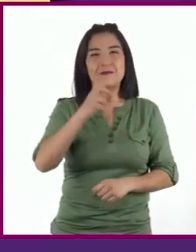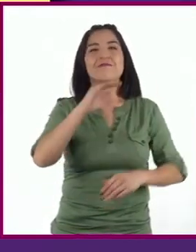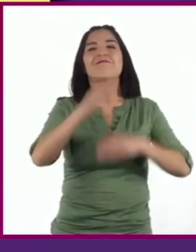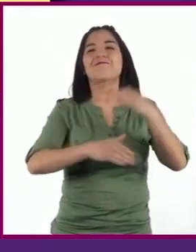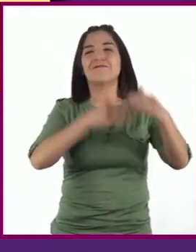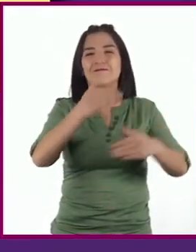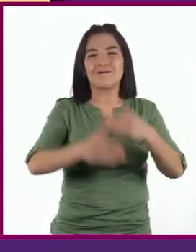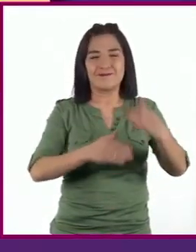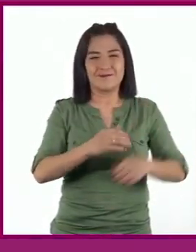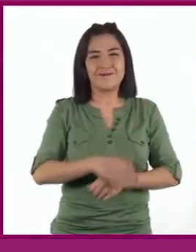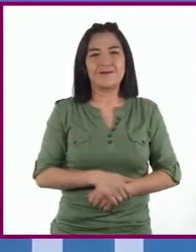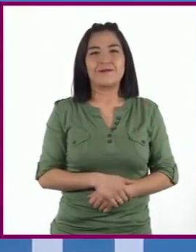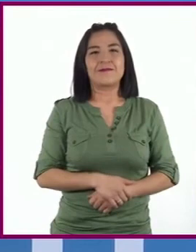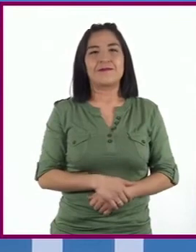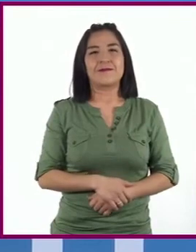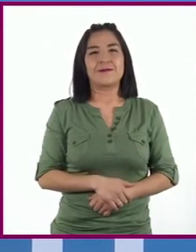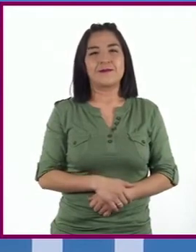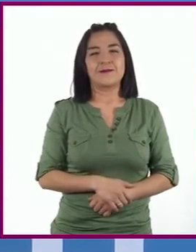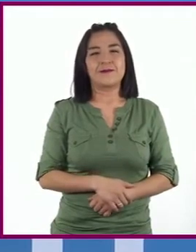sucesivamente.